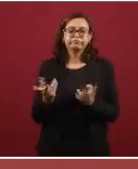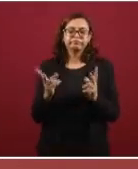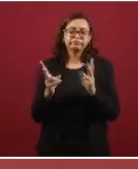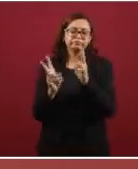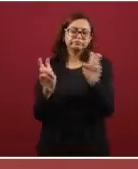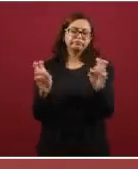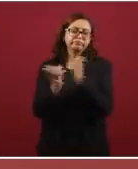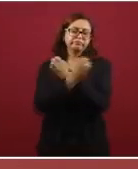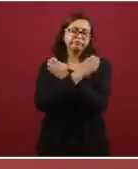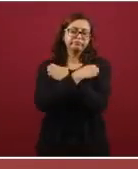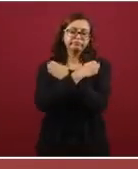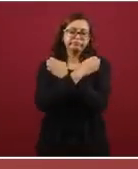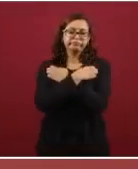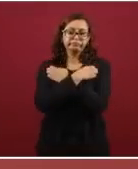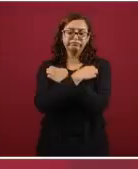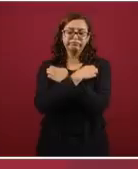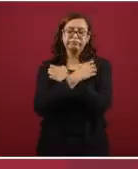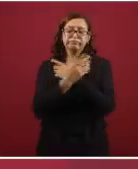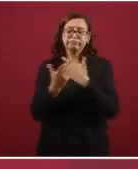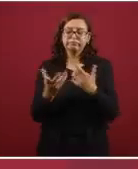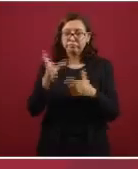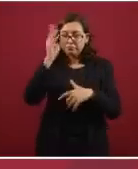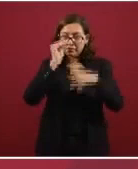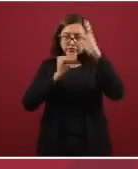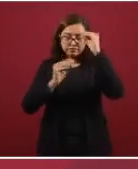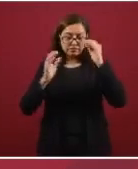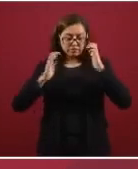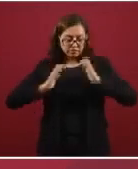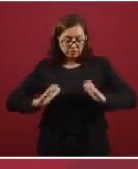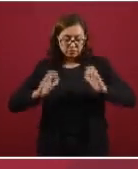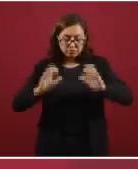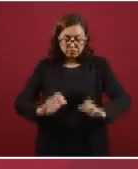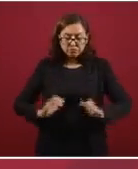educación para la salud.